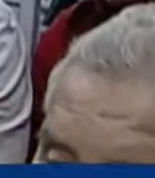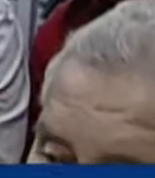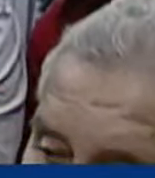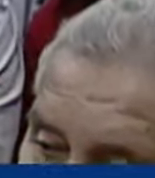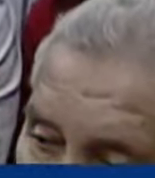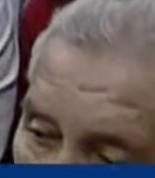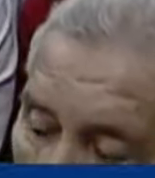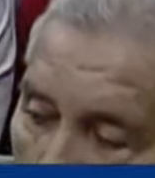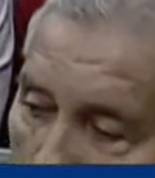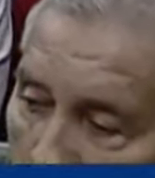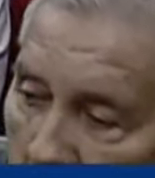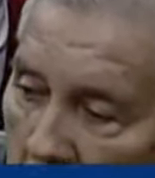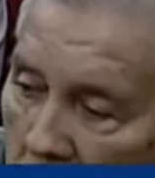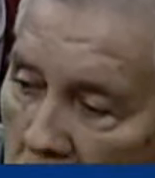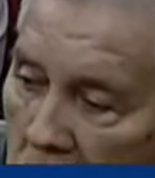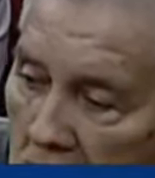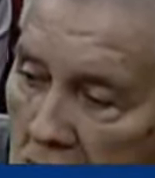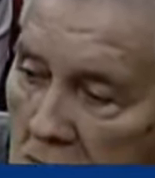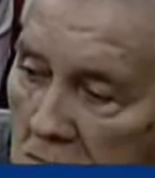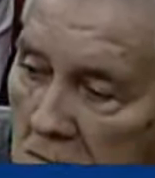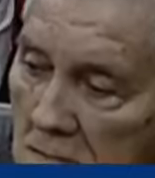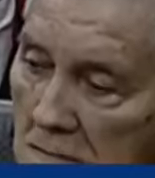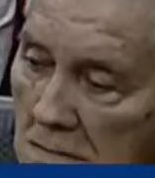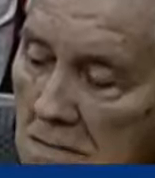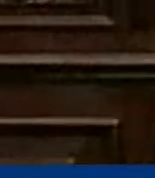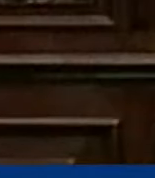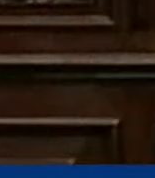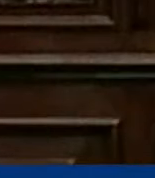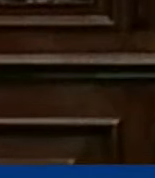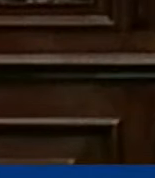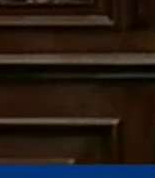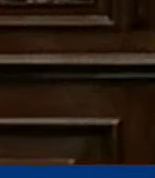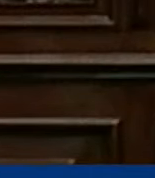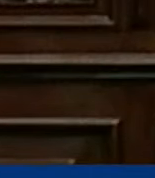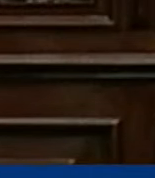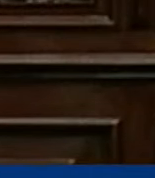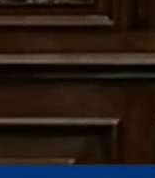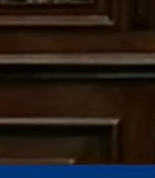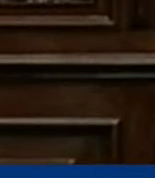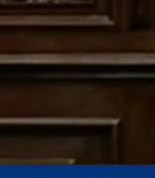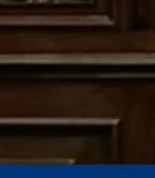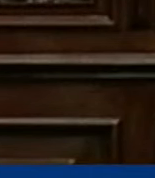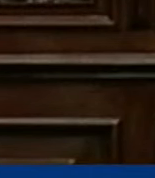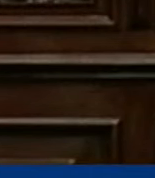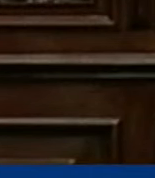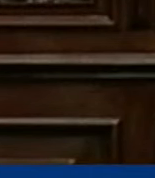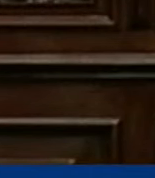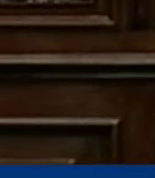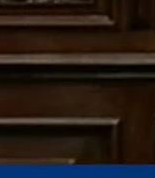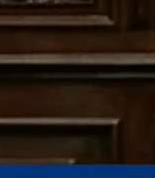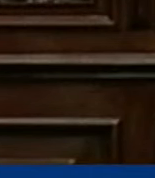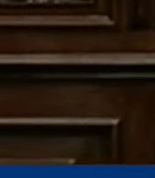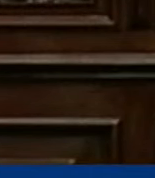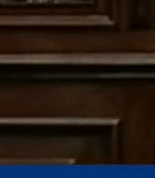que veníamos de la izquierda, nos enseñó la